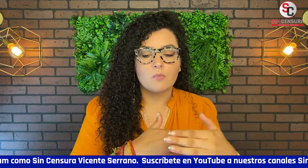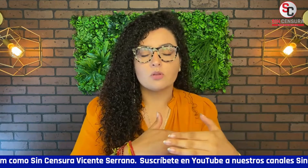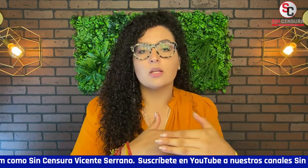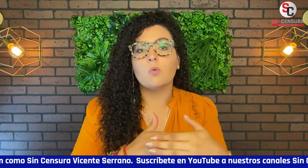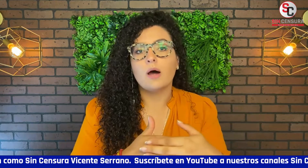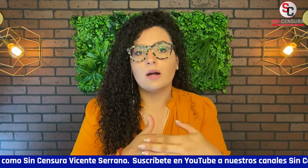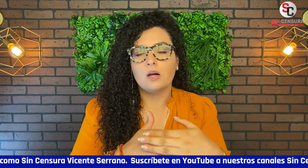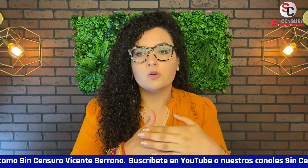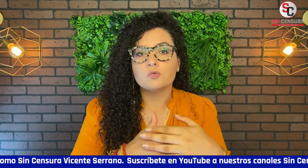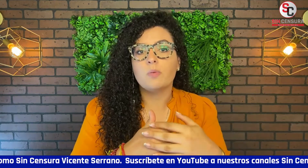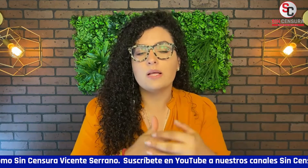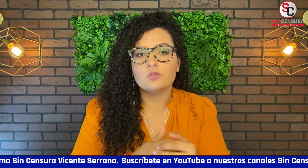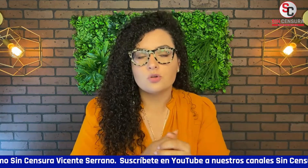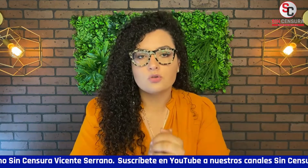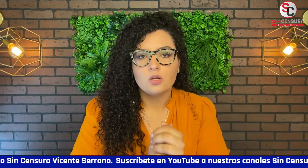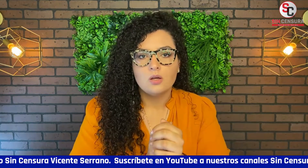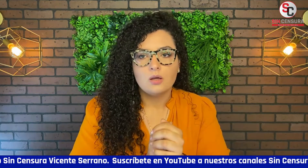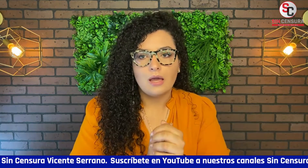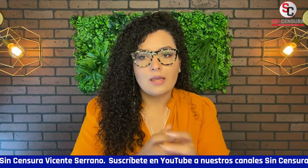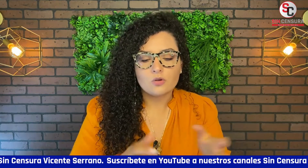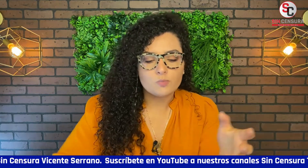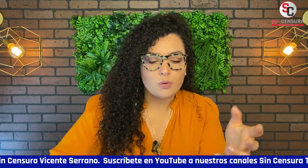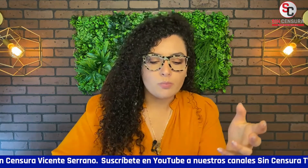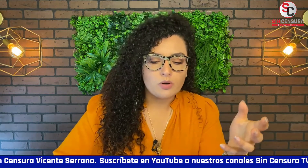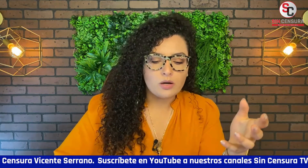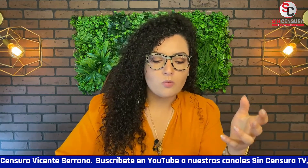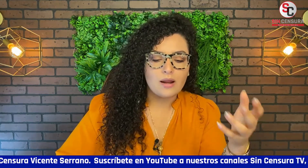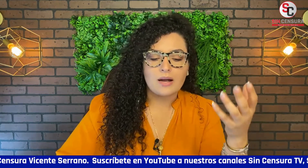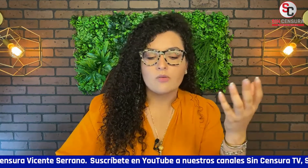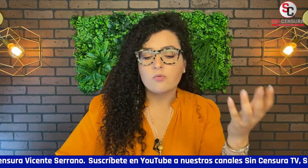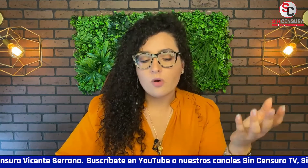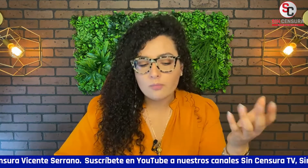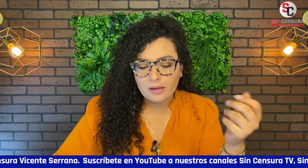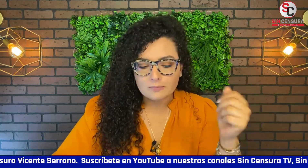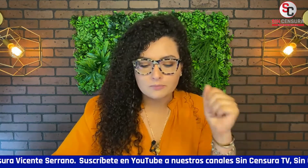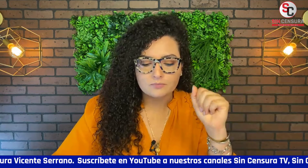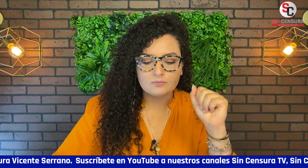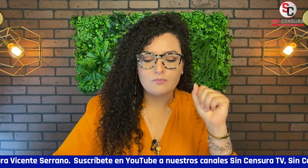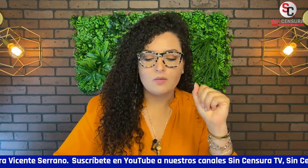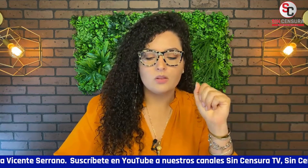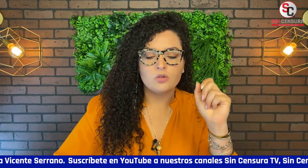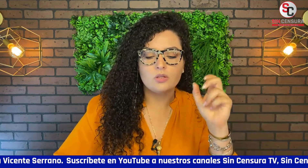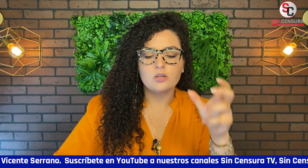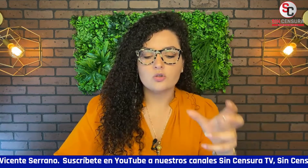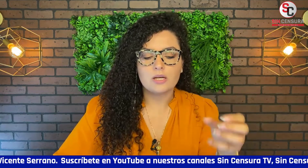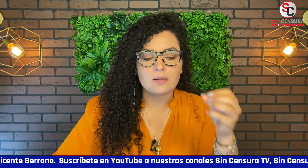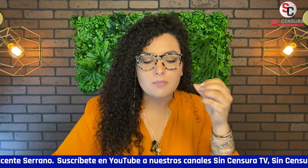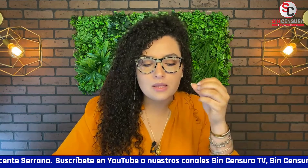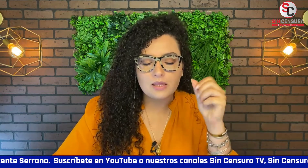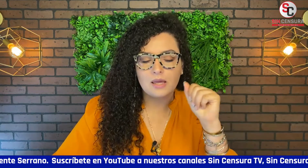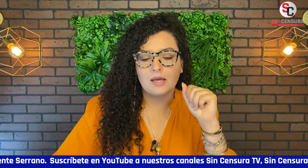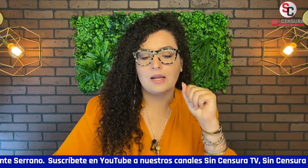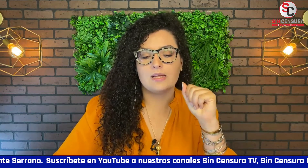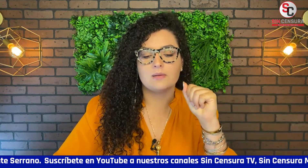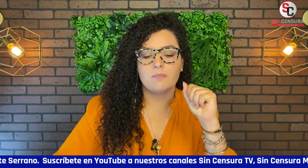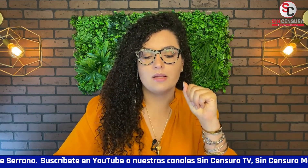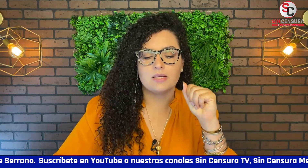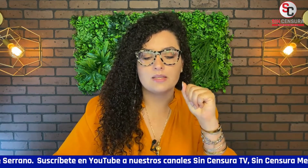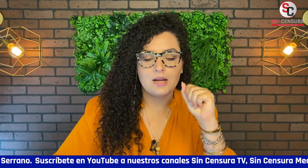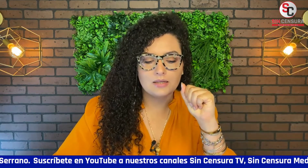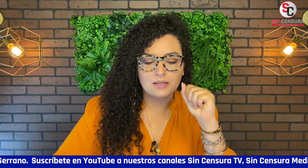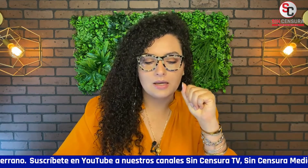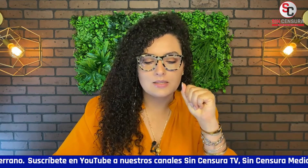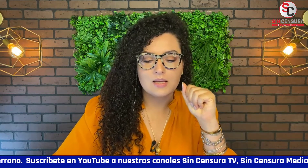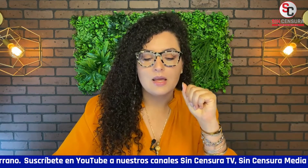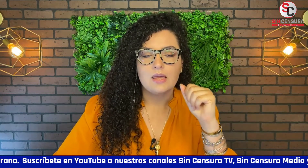que amortiguar los precios. Ellos proponen una reforma en donde no se limite a las